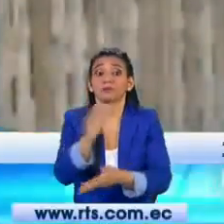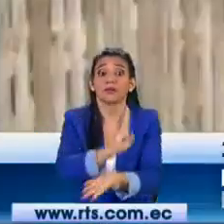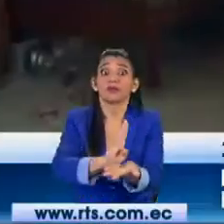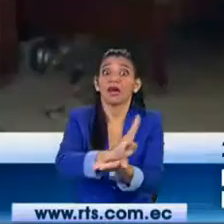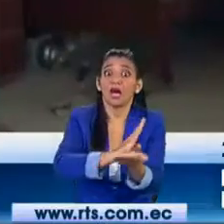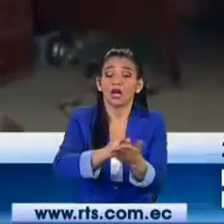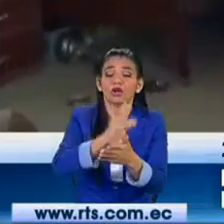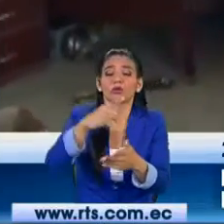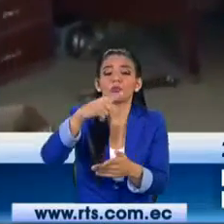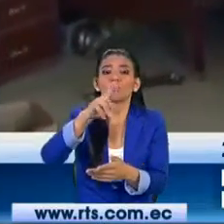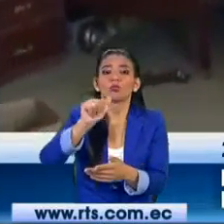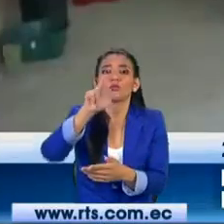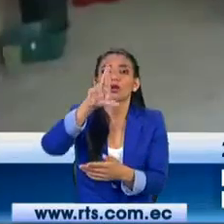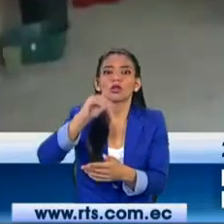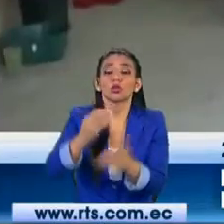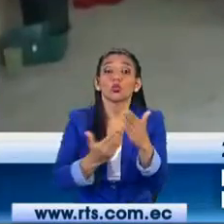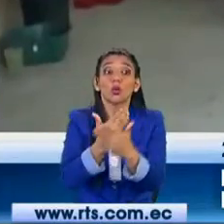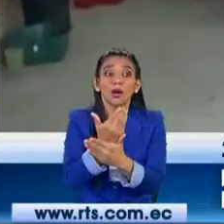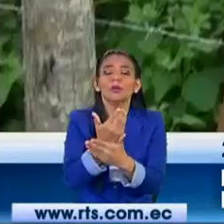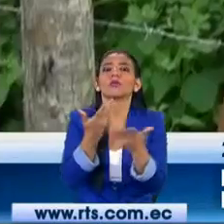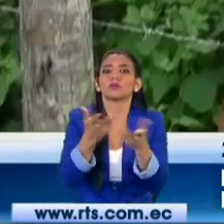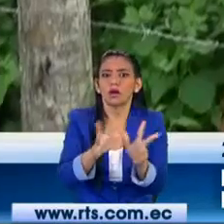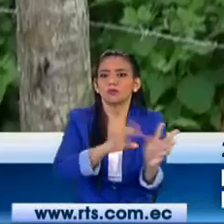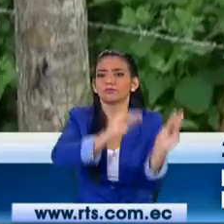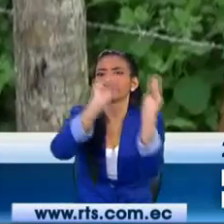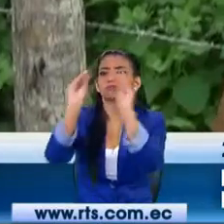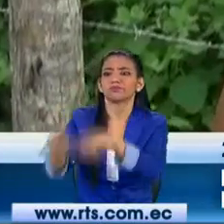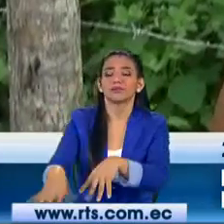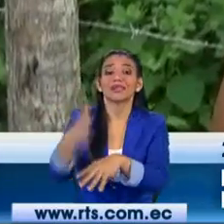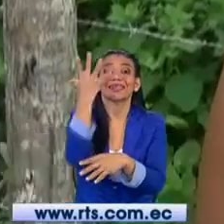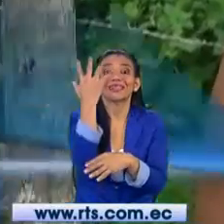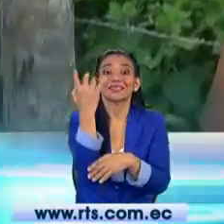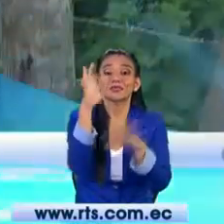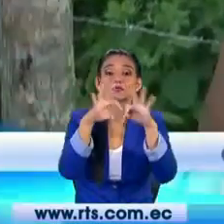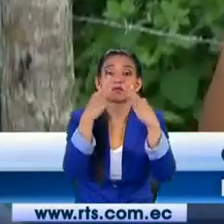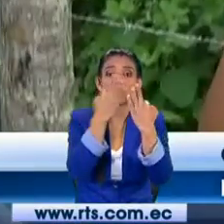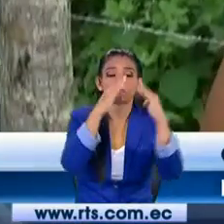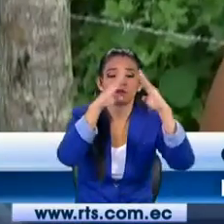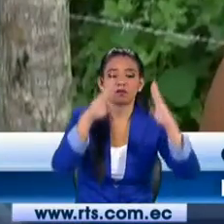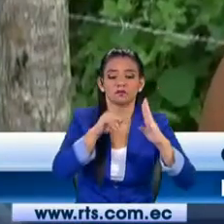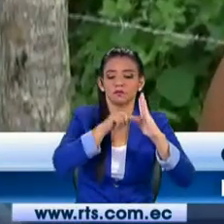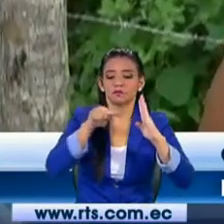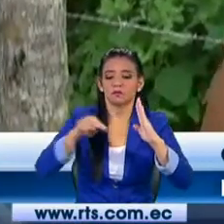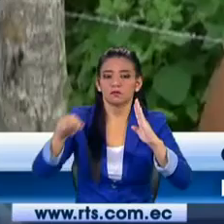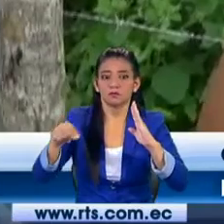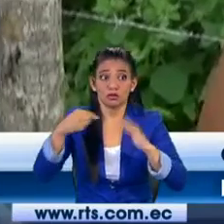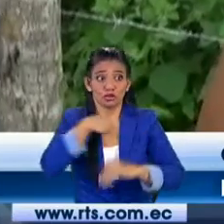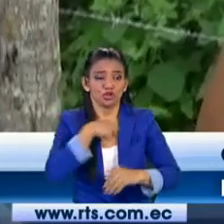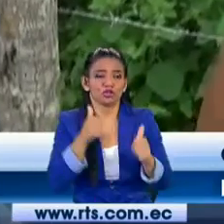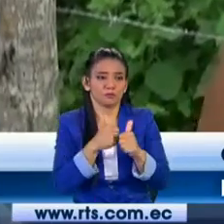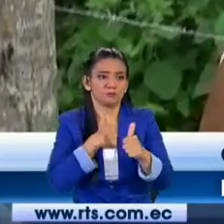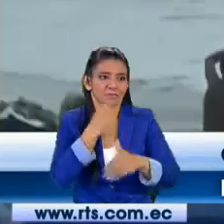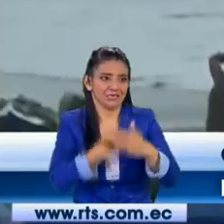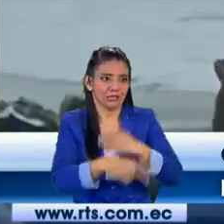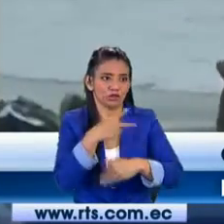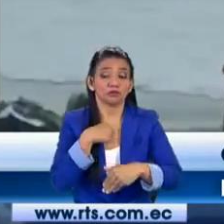familias fueron evacuadas, 15 están en albergues. Sí, yo con dos niños y mi hermana con